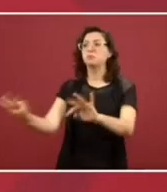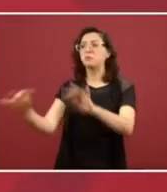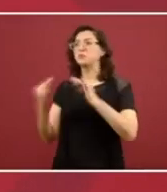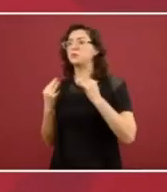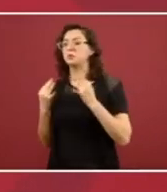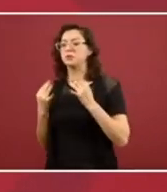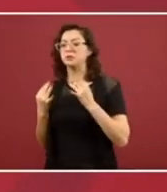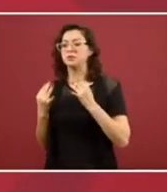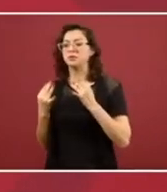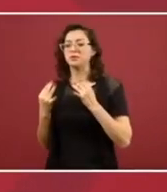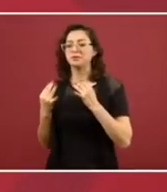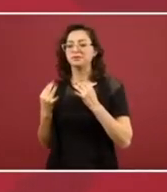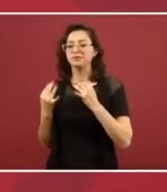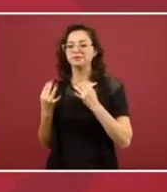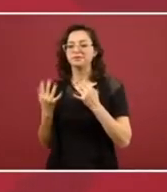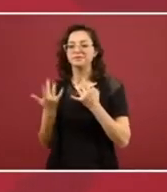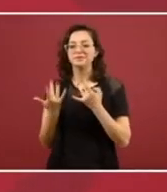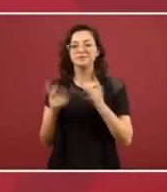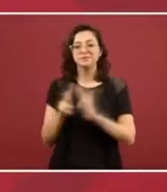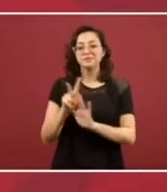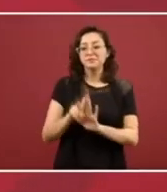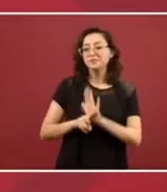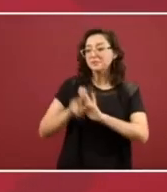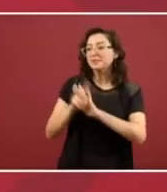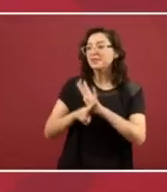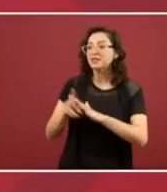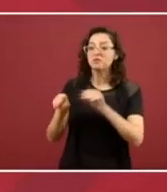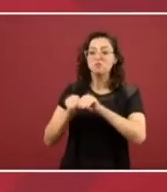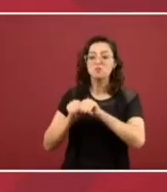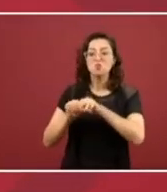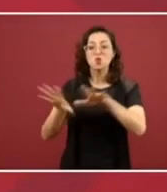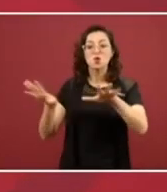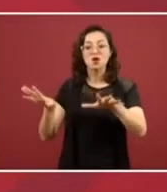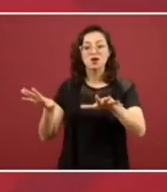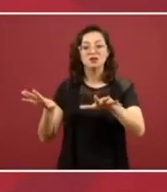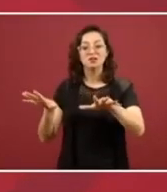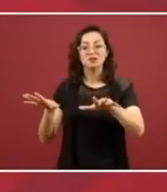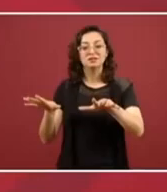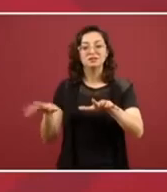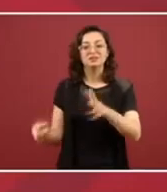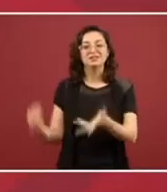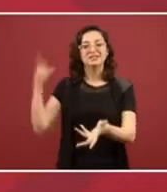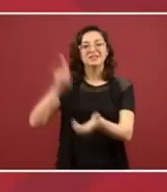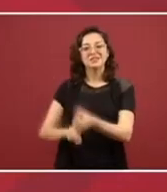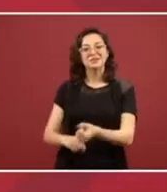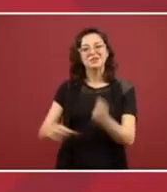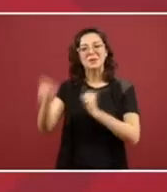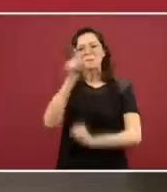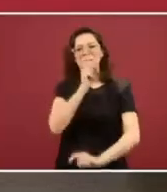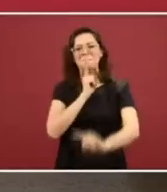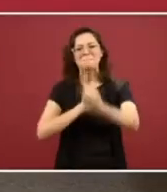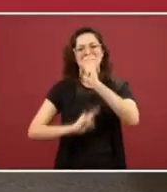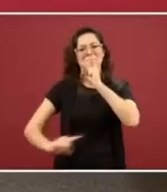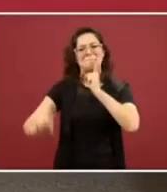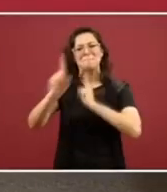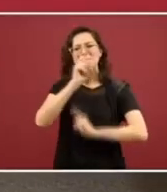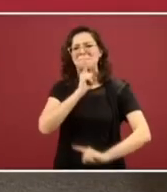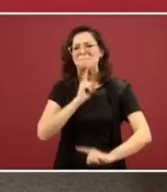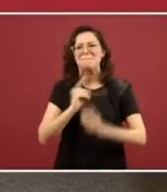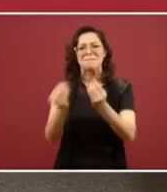o videos llenos de falsedades, de mentiras,